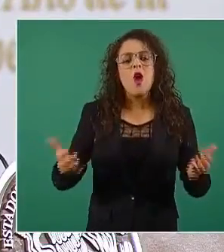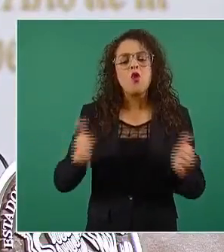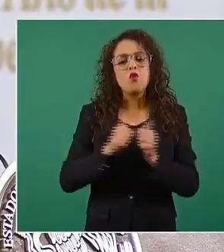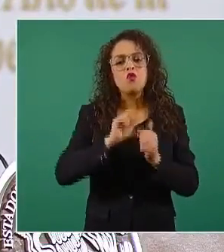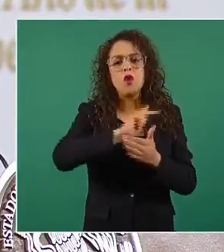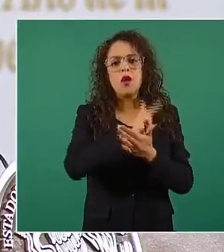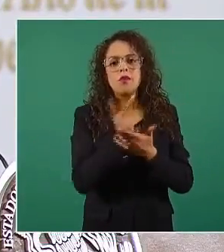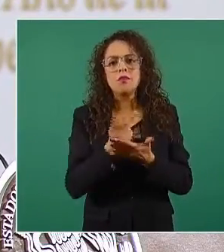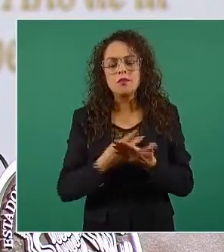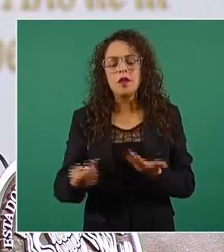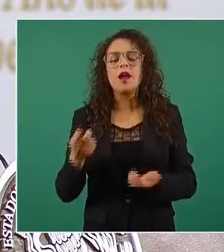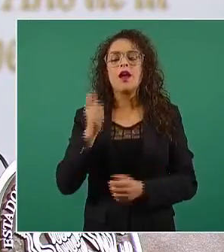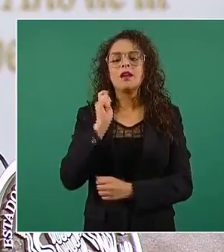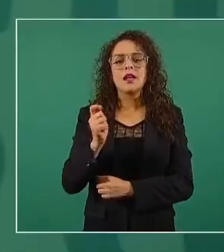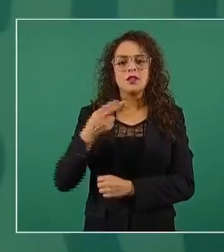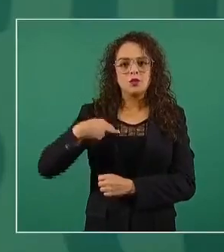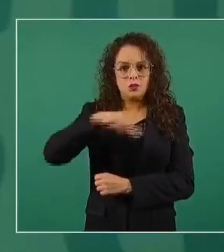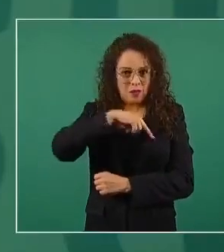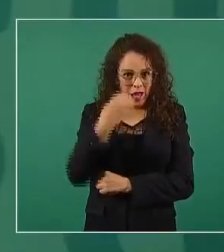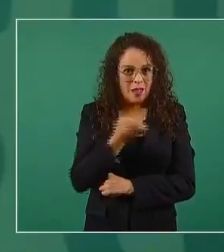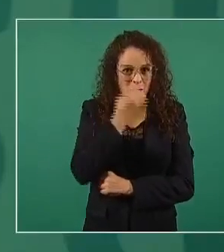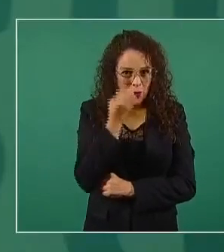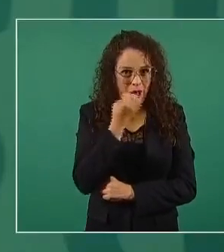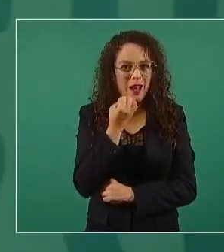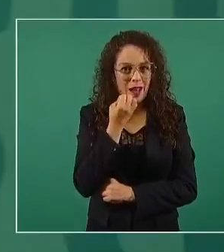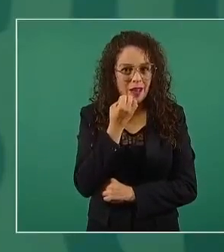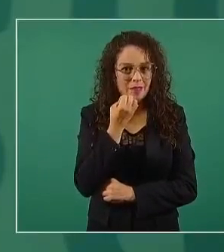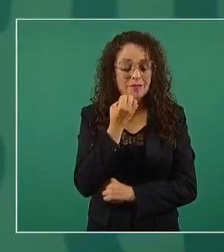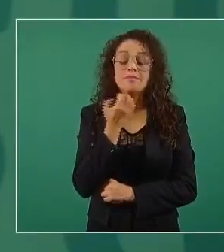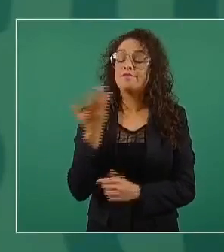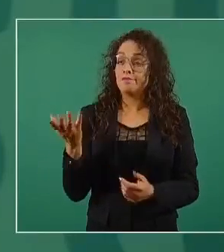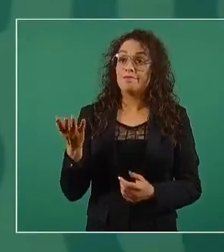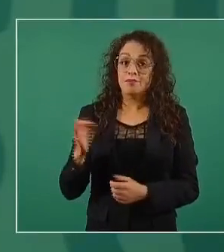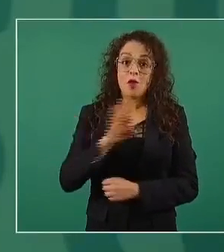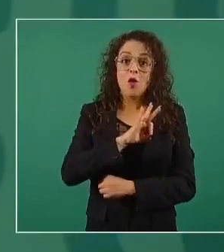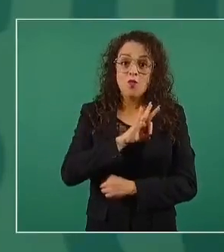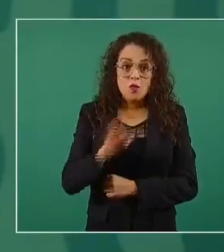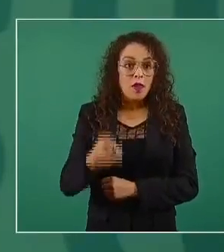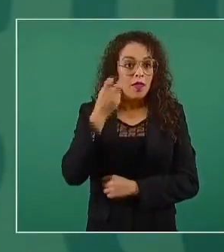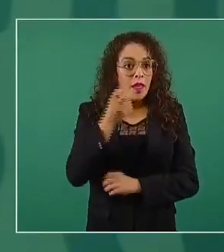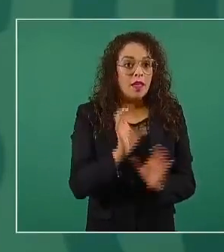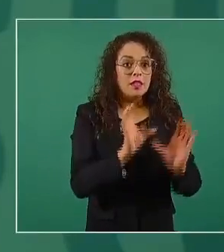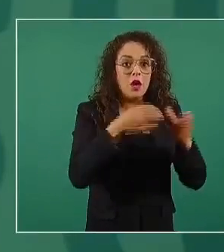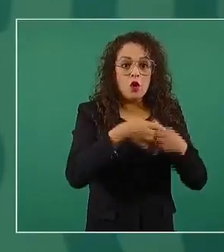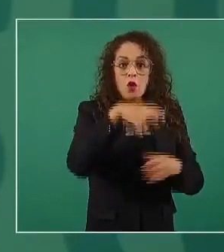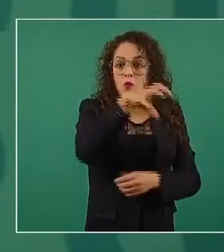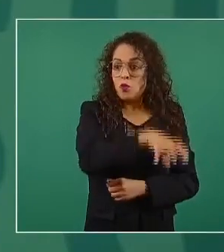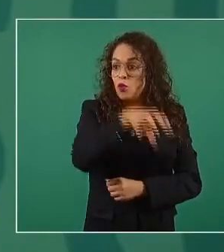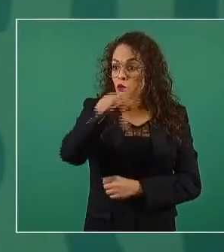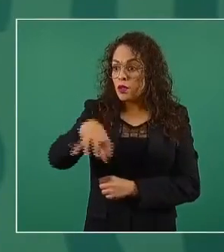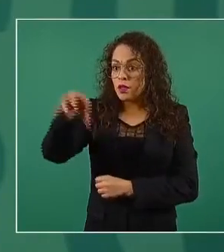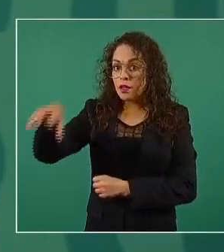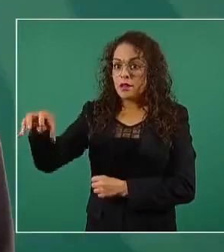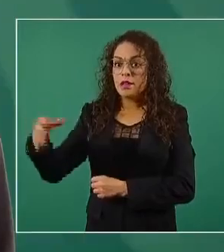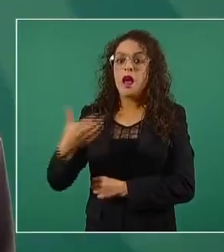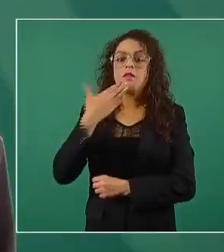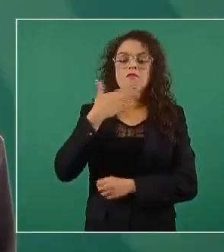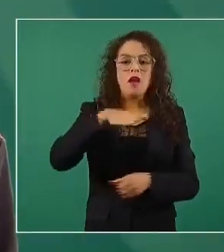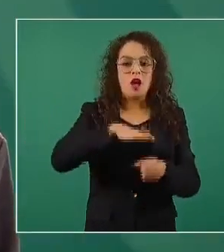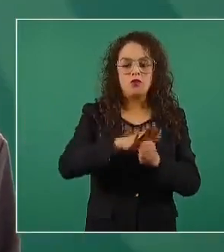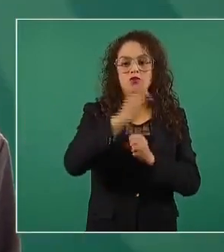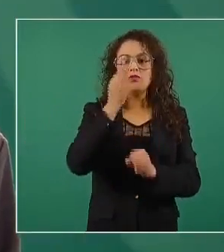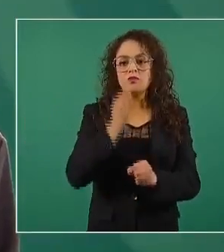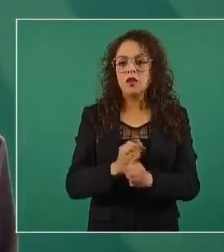La Escuela es Nuestra, podamos nosotros generar en estas comunidades una suficiente